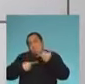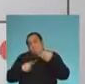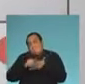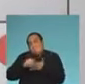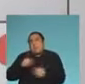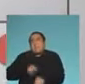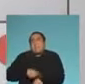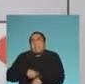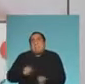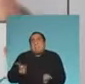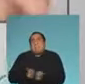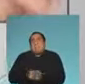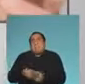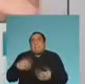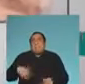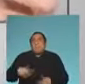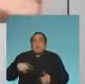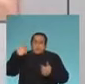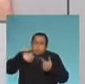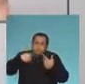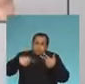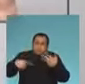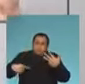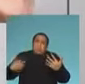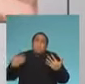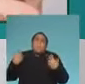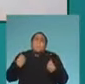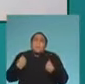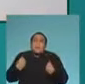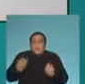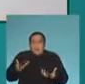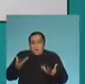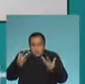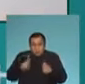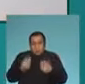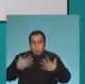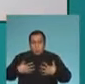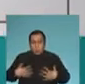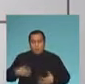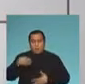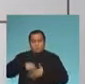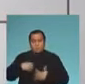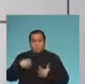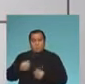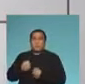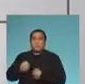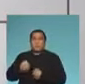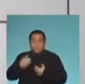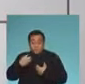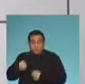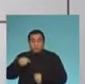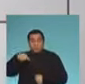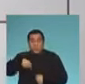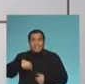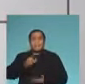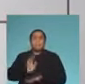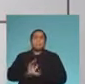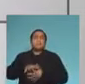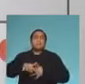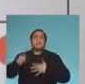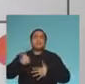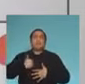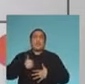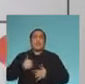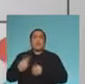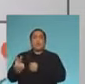poquito tiempo porque son muchas cosas para recuperar y fortalecer este sistema inmune que es nuestro verdadero ejército que nos